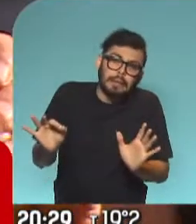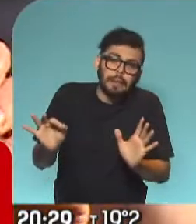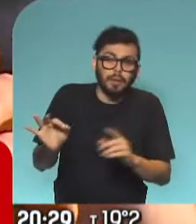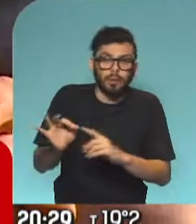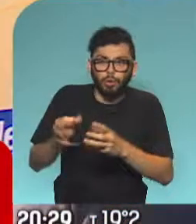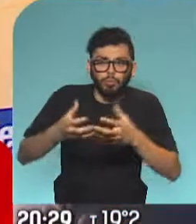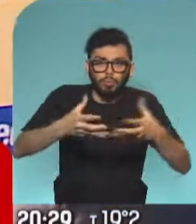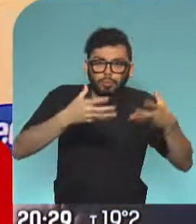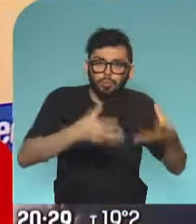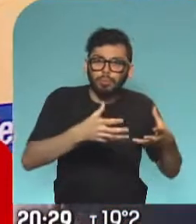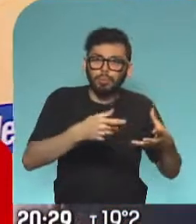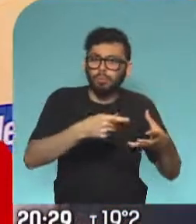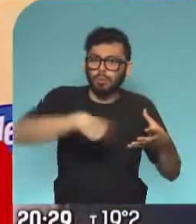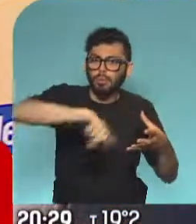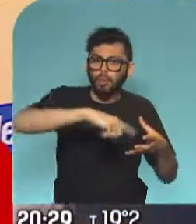político